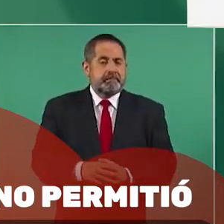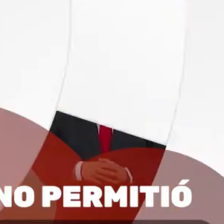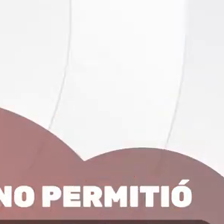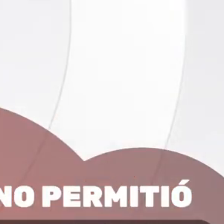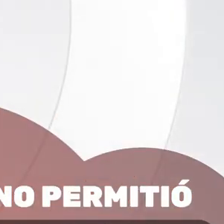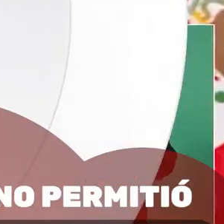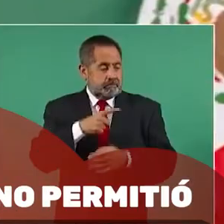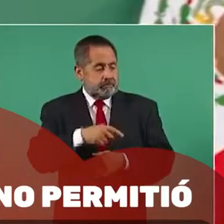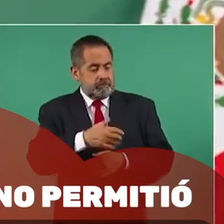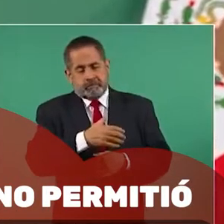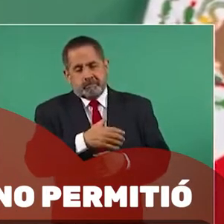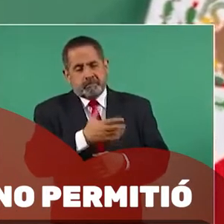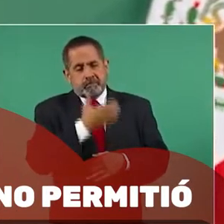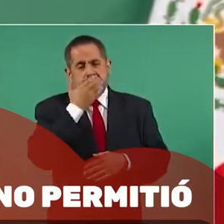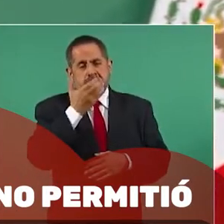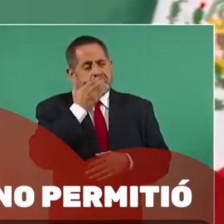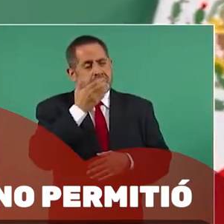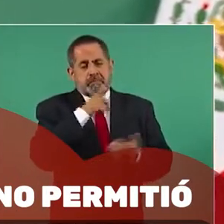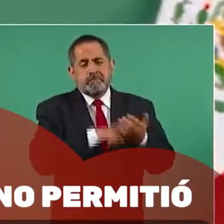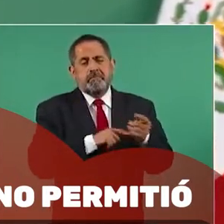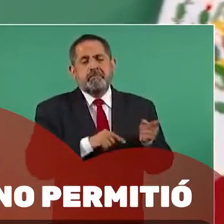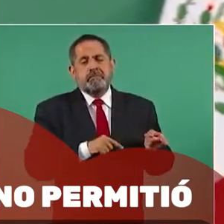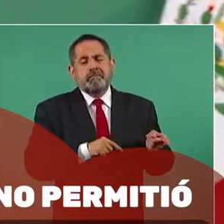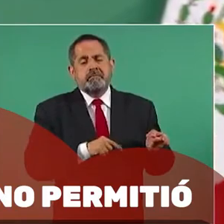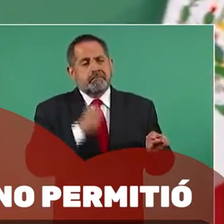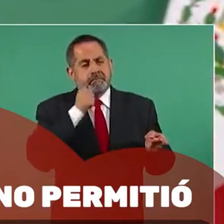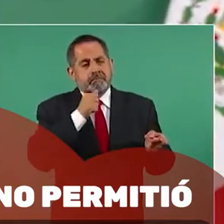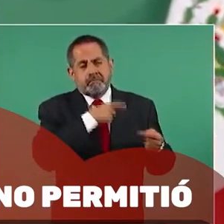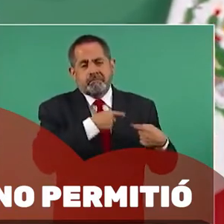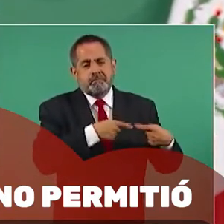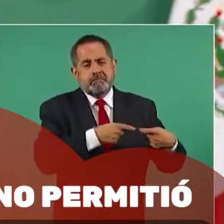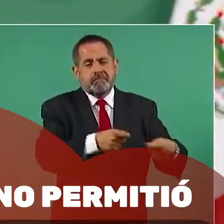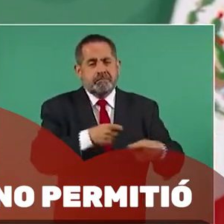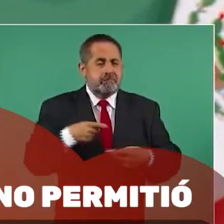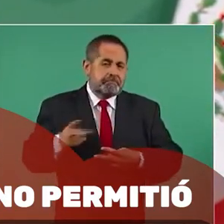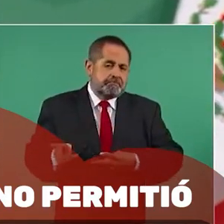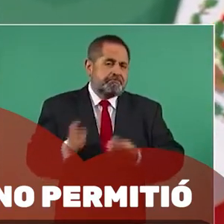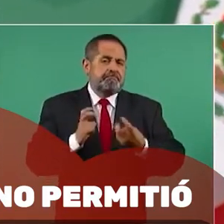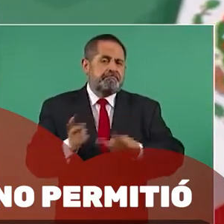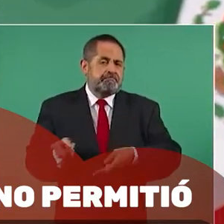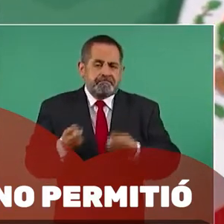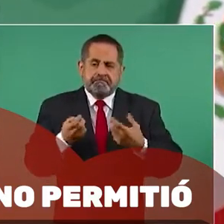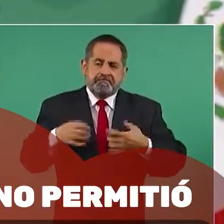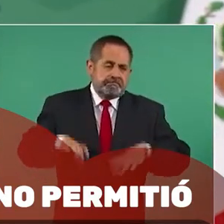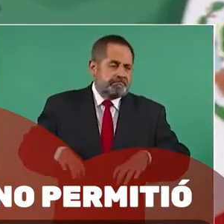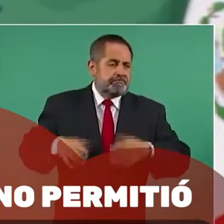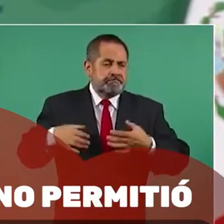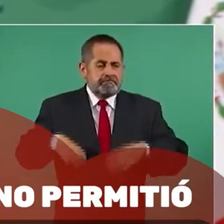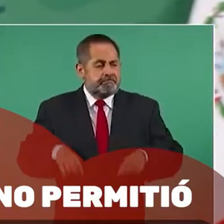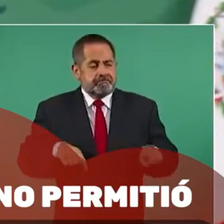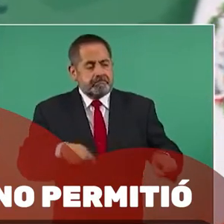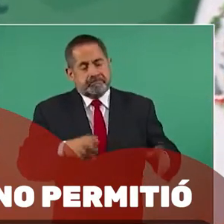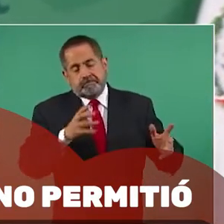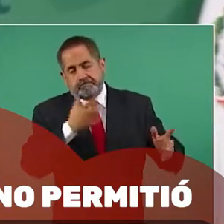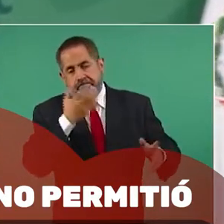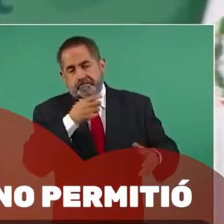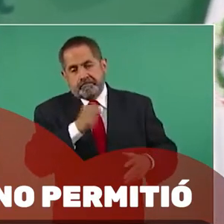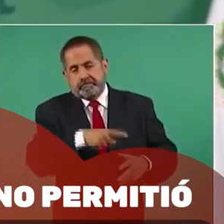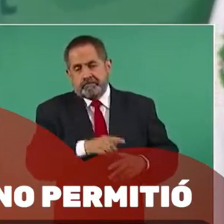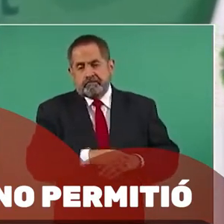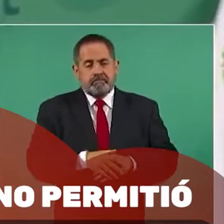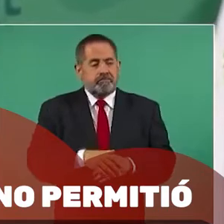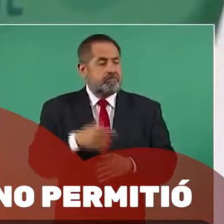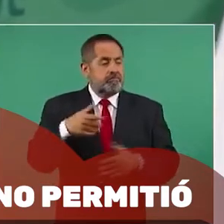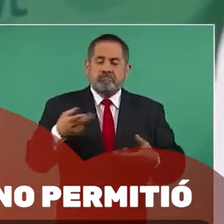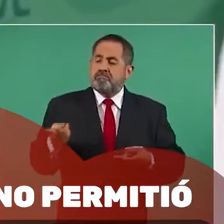mayor participación. En este sentido, dijo que era suficiente poner una mesa con boletas en cada casilla y de esa forma gran parte de la población habría emitido su opinión. Es